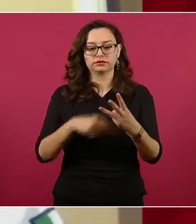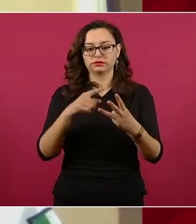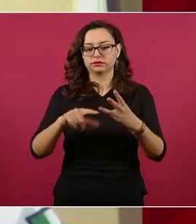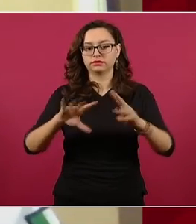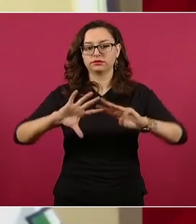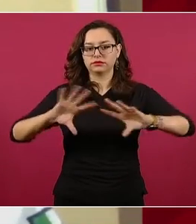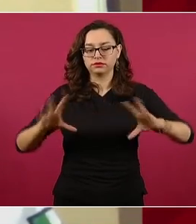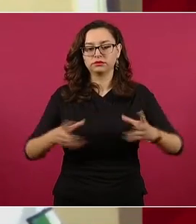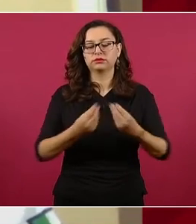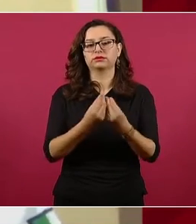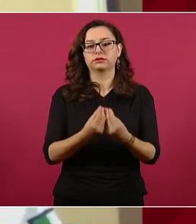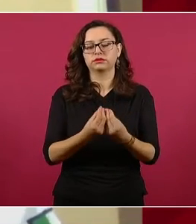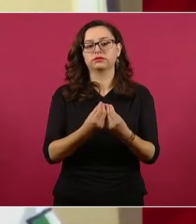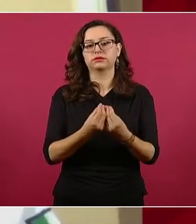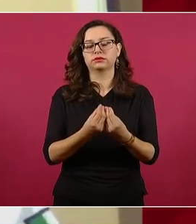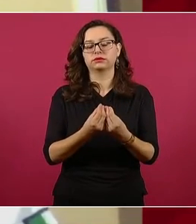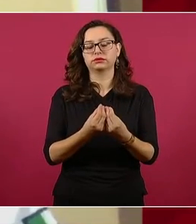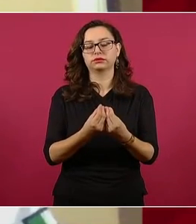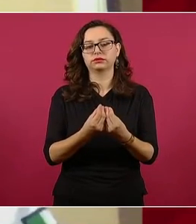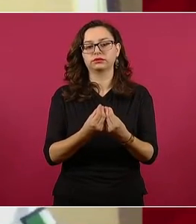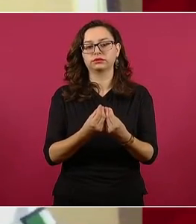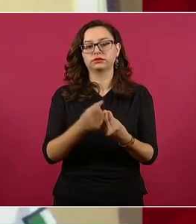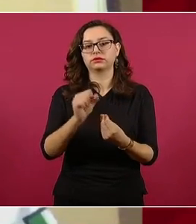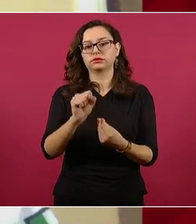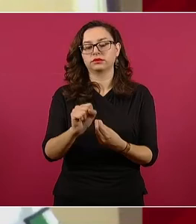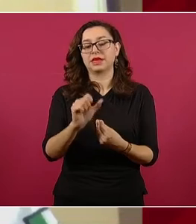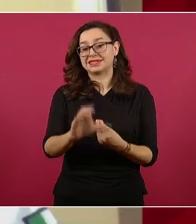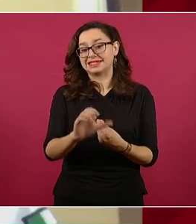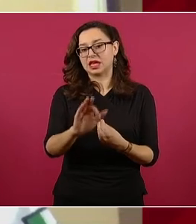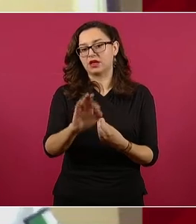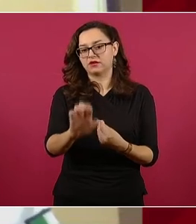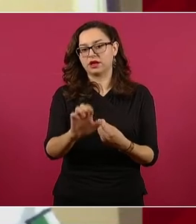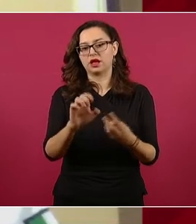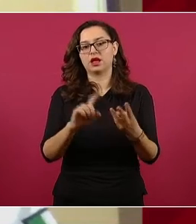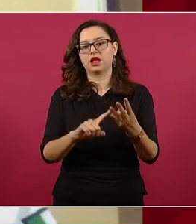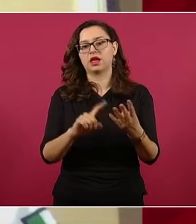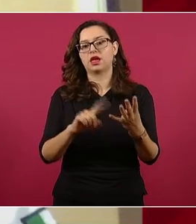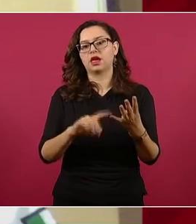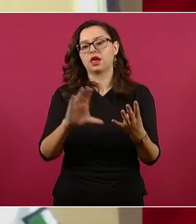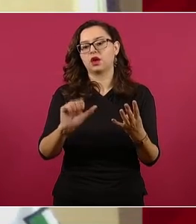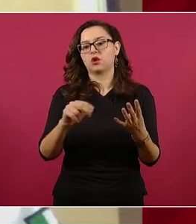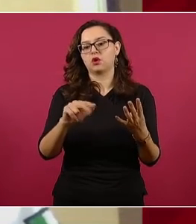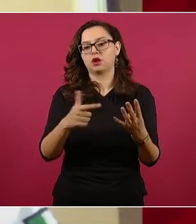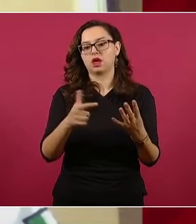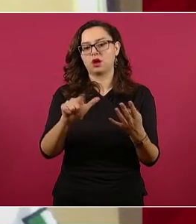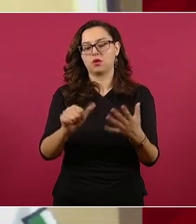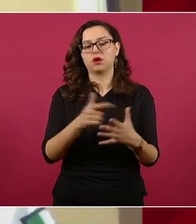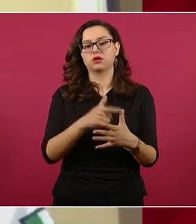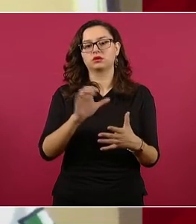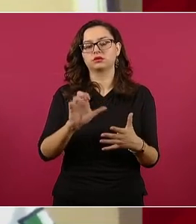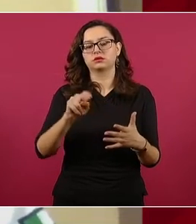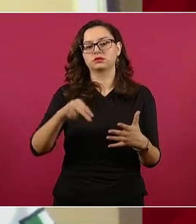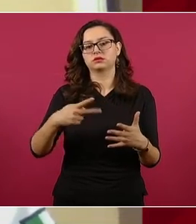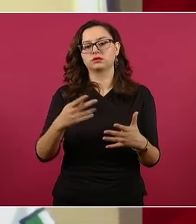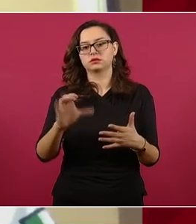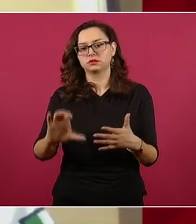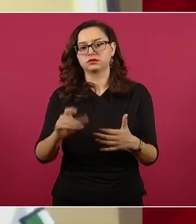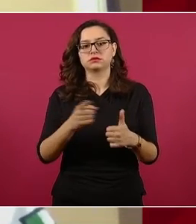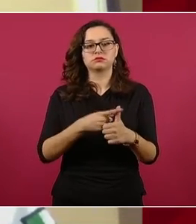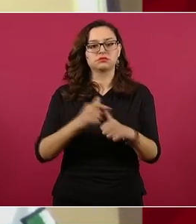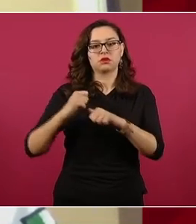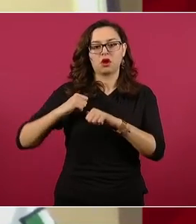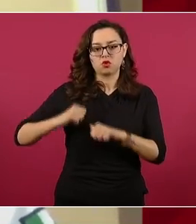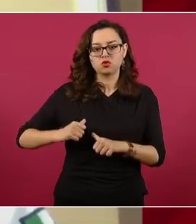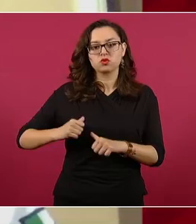el respaldo también de la CFE, de la CONAGUA, de la coordinación, asimismo como diversas